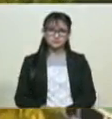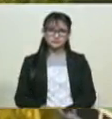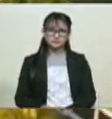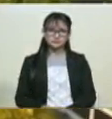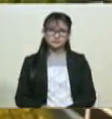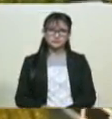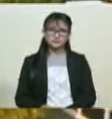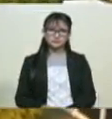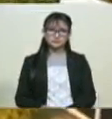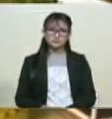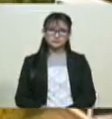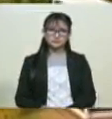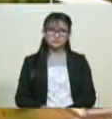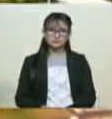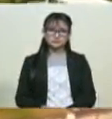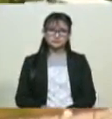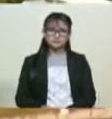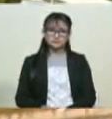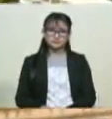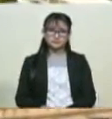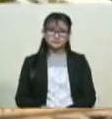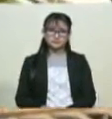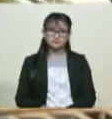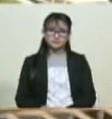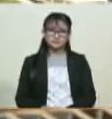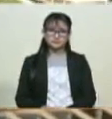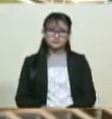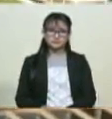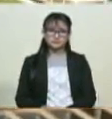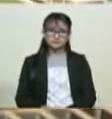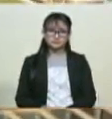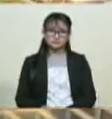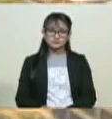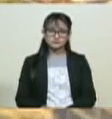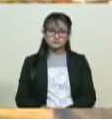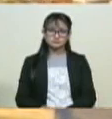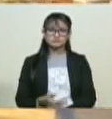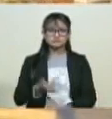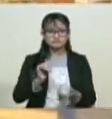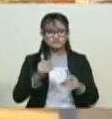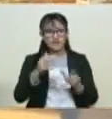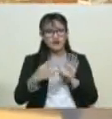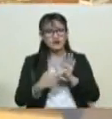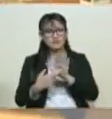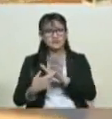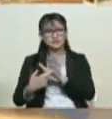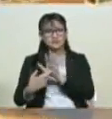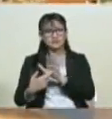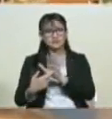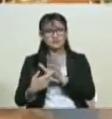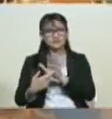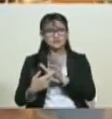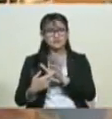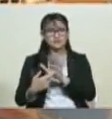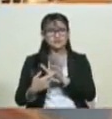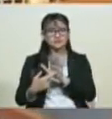destacar también que están presentes representantes de